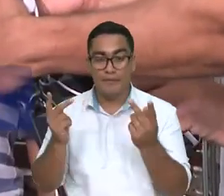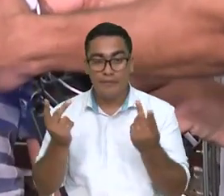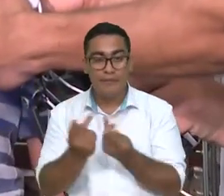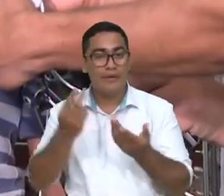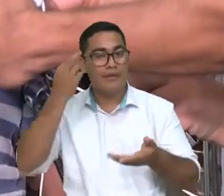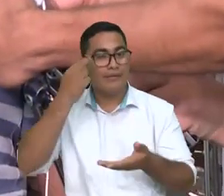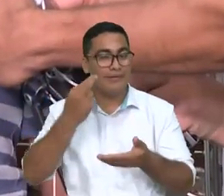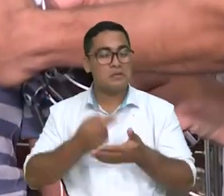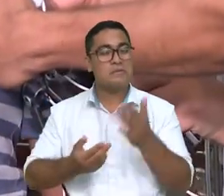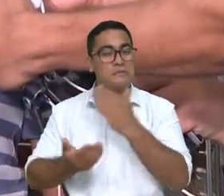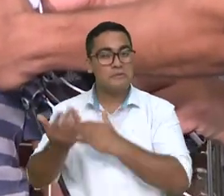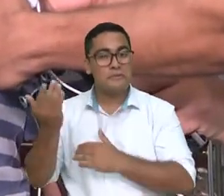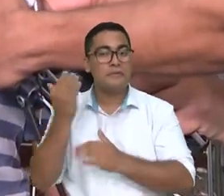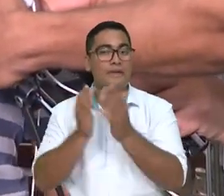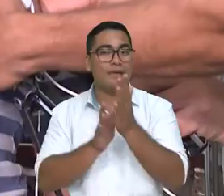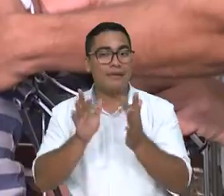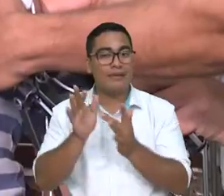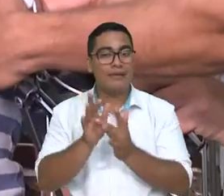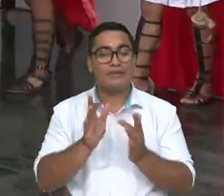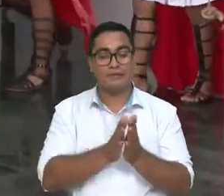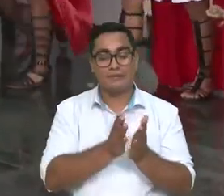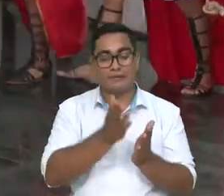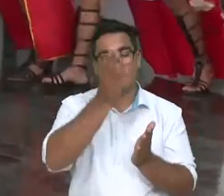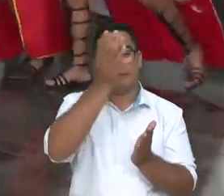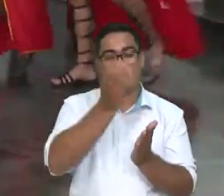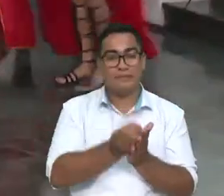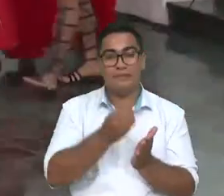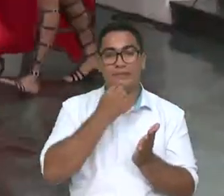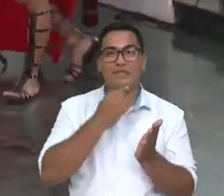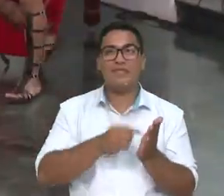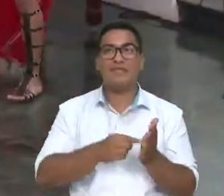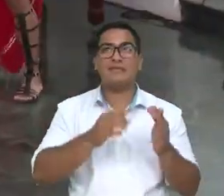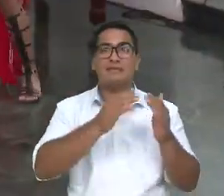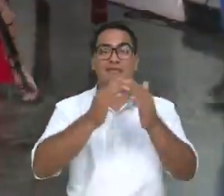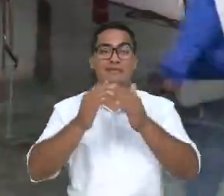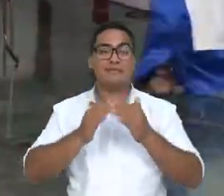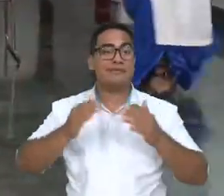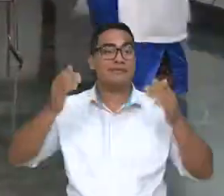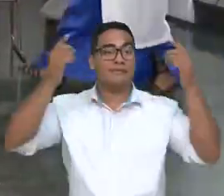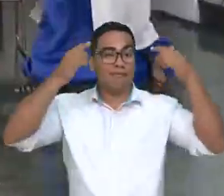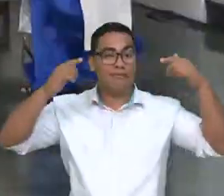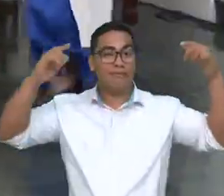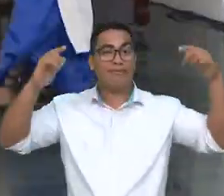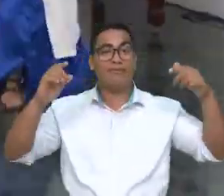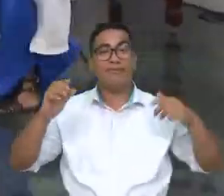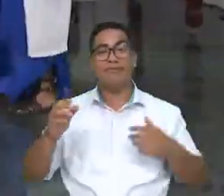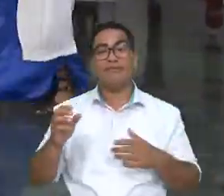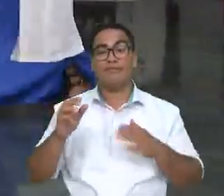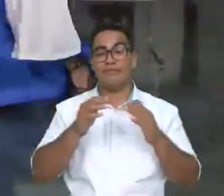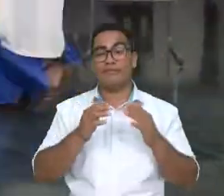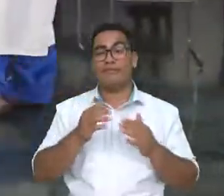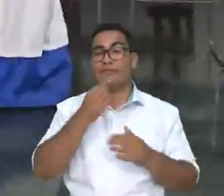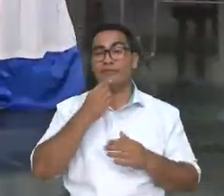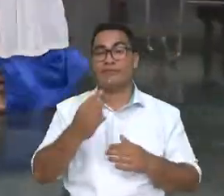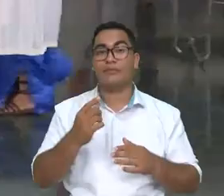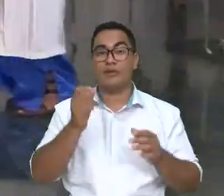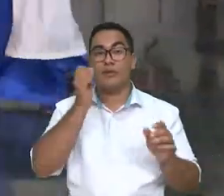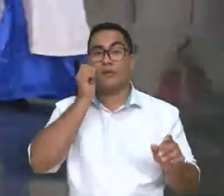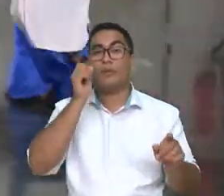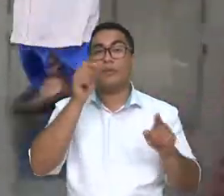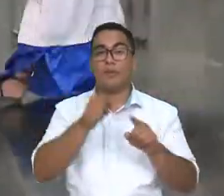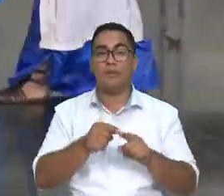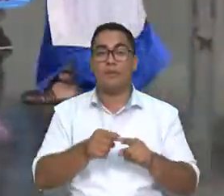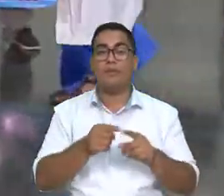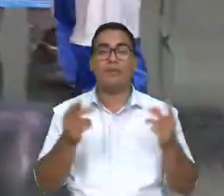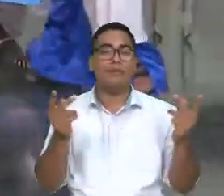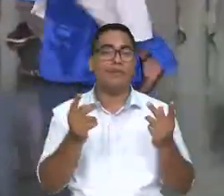y vivió por nosotros Cristo Jesús. En Munimbó es de un gran objetivo, porque nosotros los munimboseños,